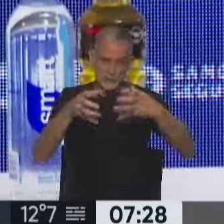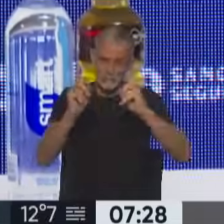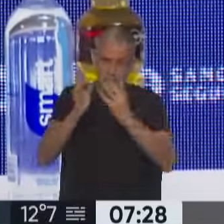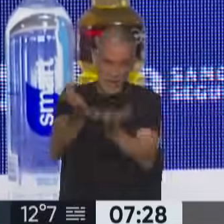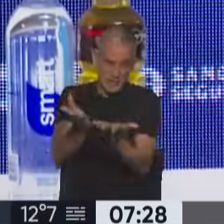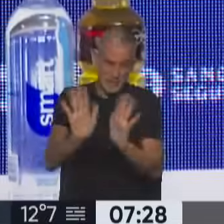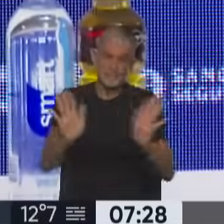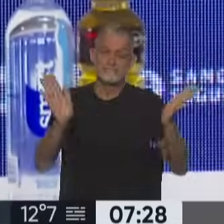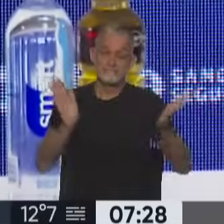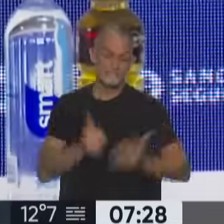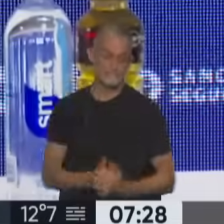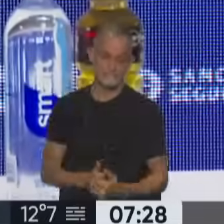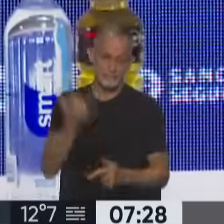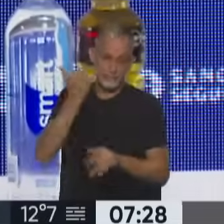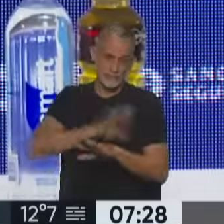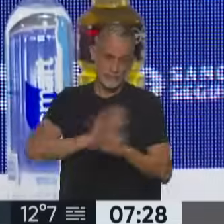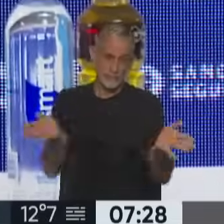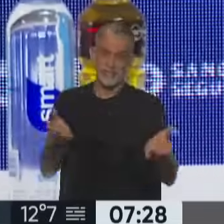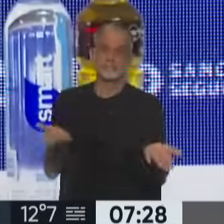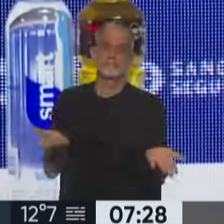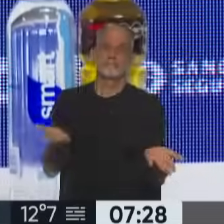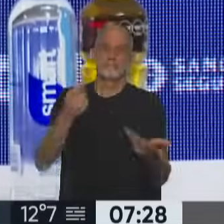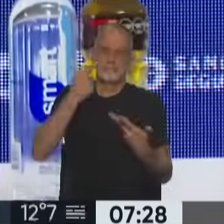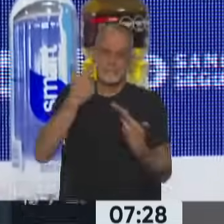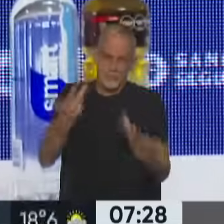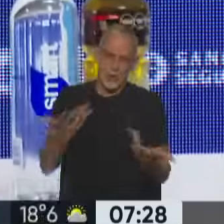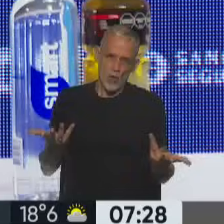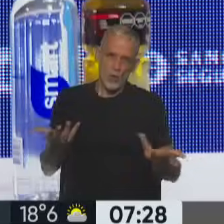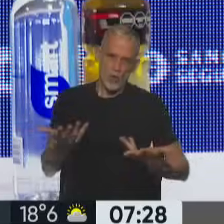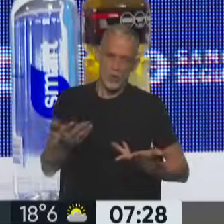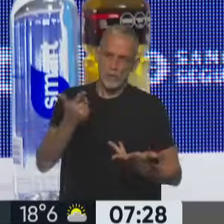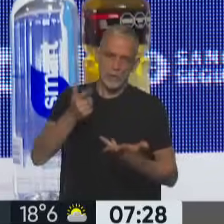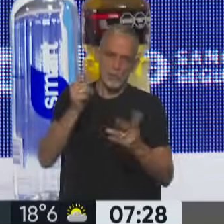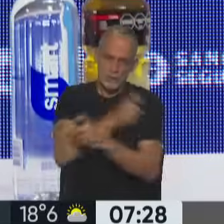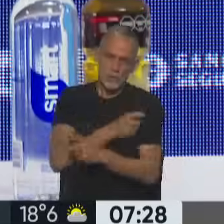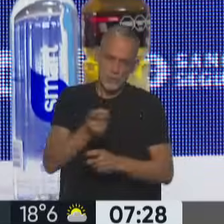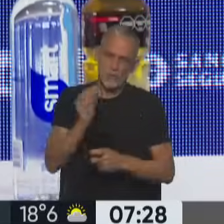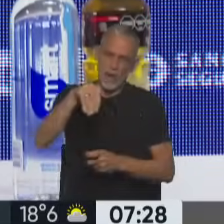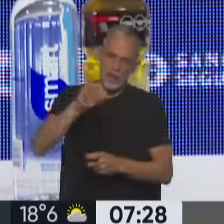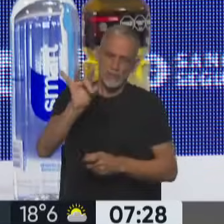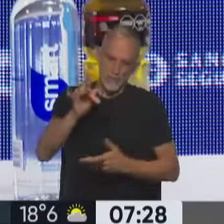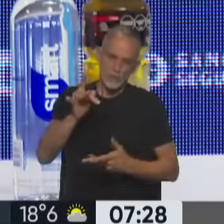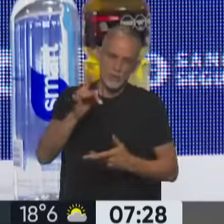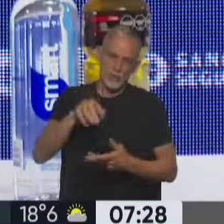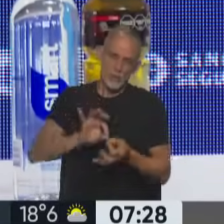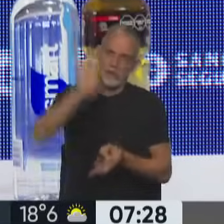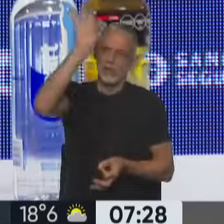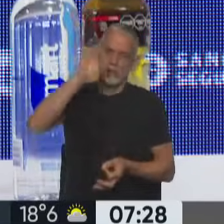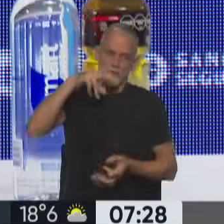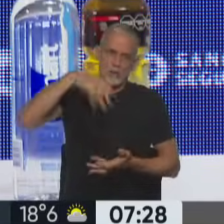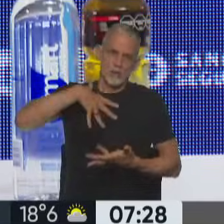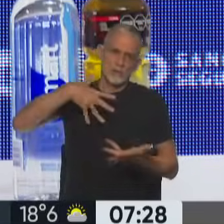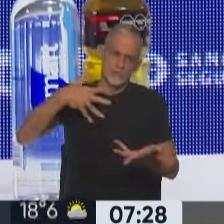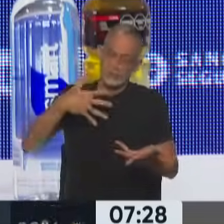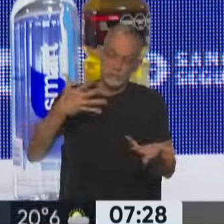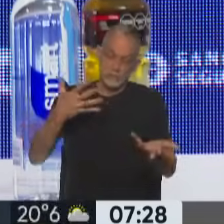que está claro, es evidente, porque es evidente que tiene una dificultad añadida y es